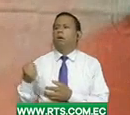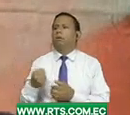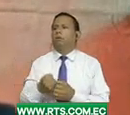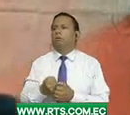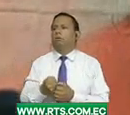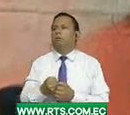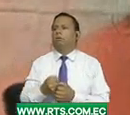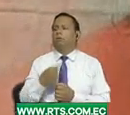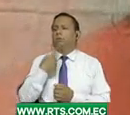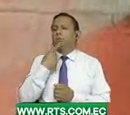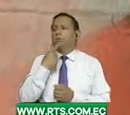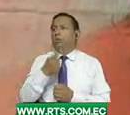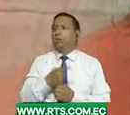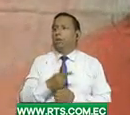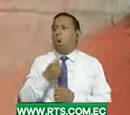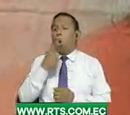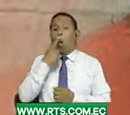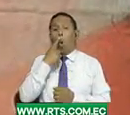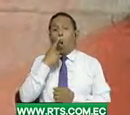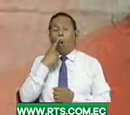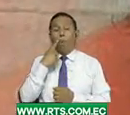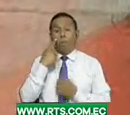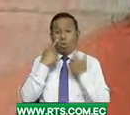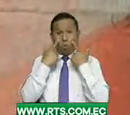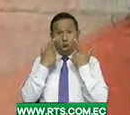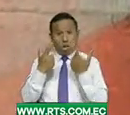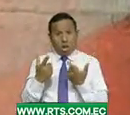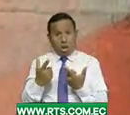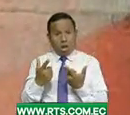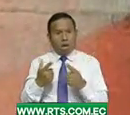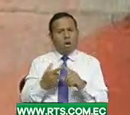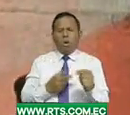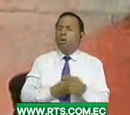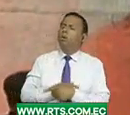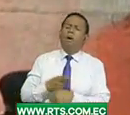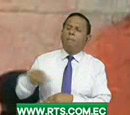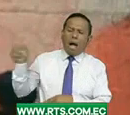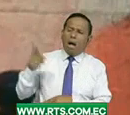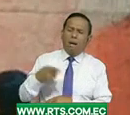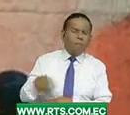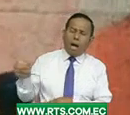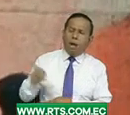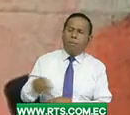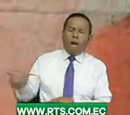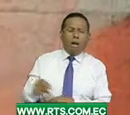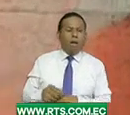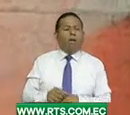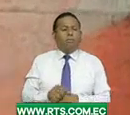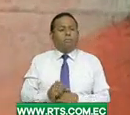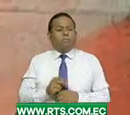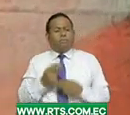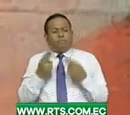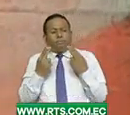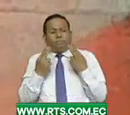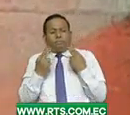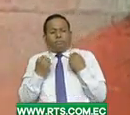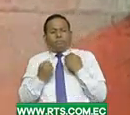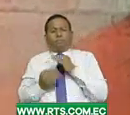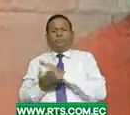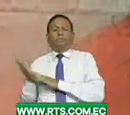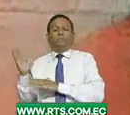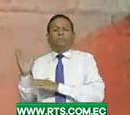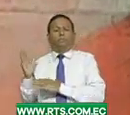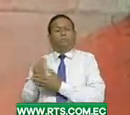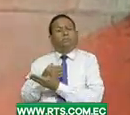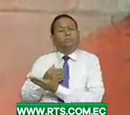retirar en base a amenazas con armas de fuego. Al señor, el guardia, porque hay un guardia que cuida estos carros, el señor no puede hacer nada, porque son